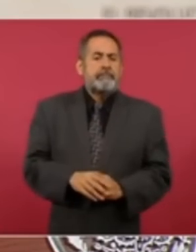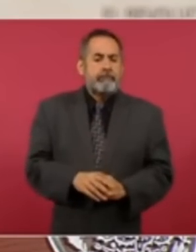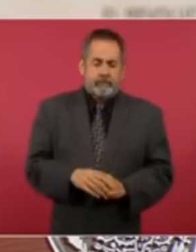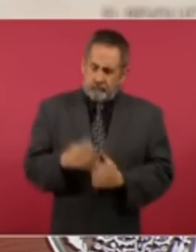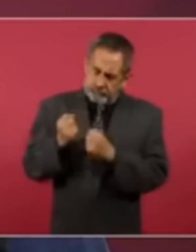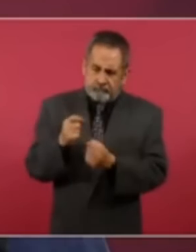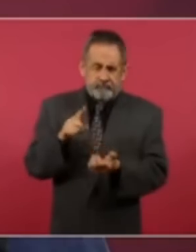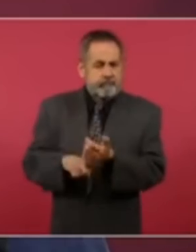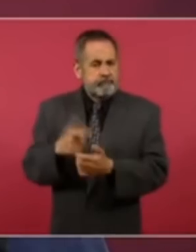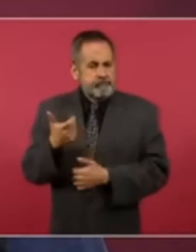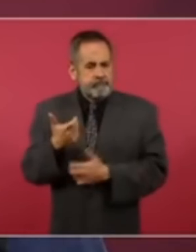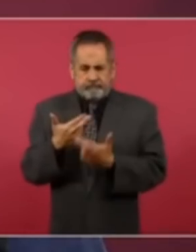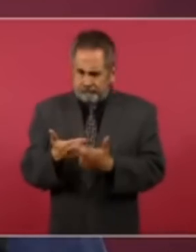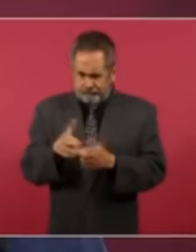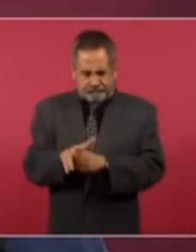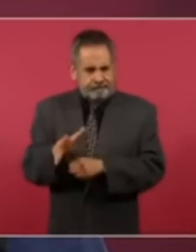fuertes.